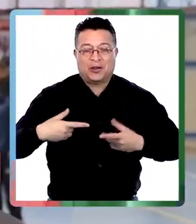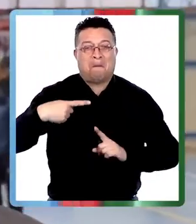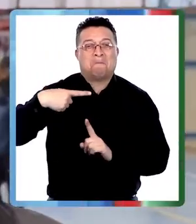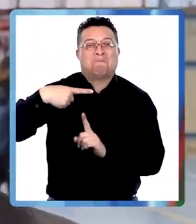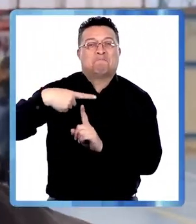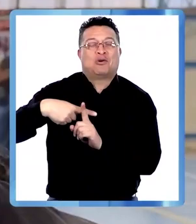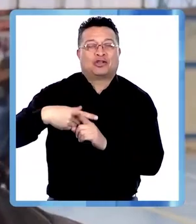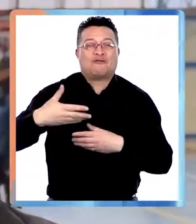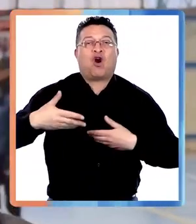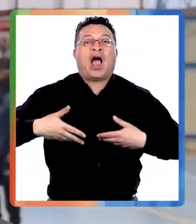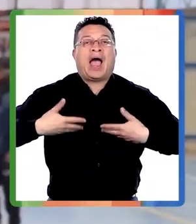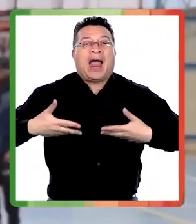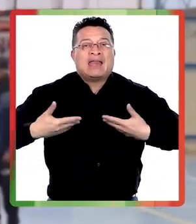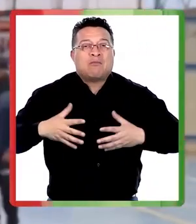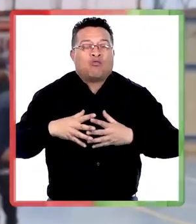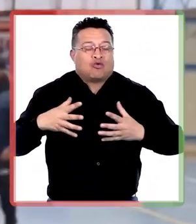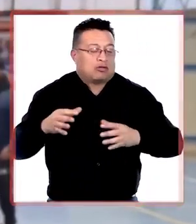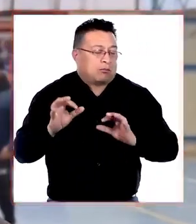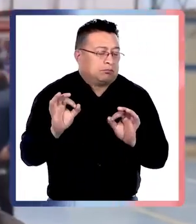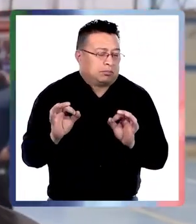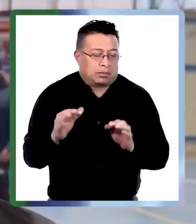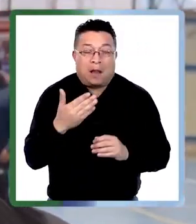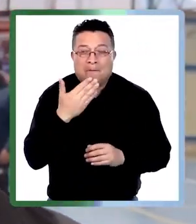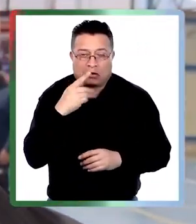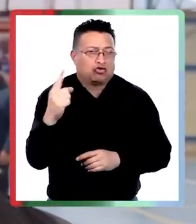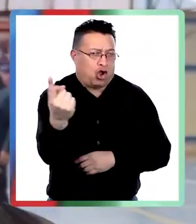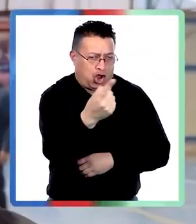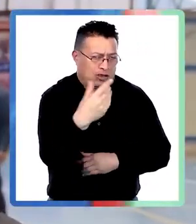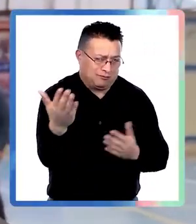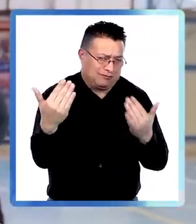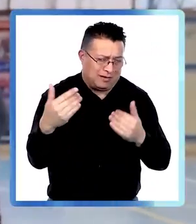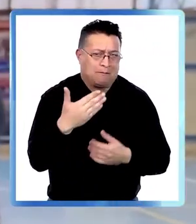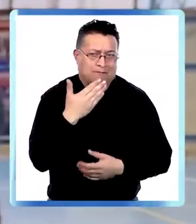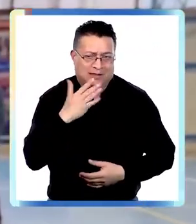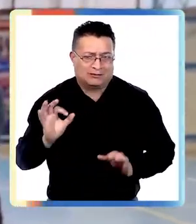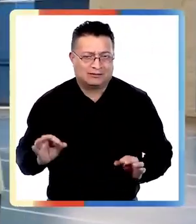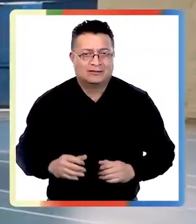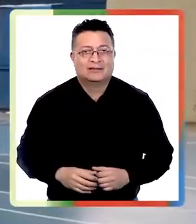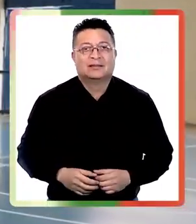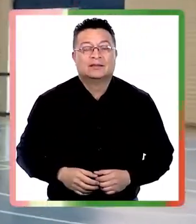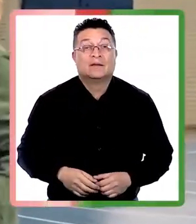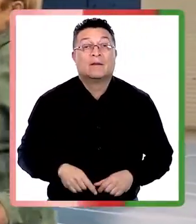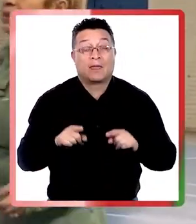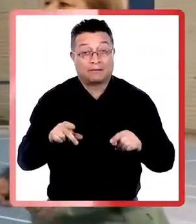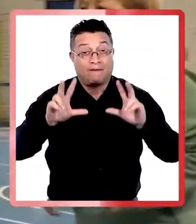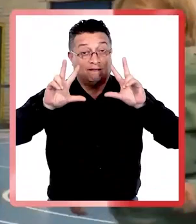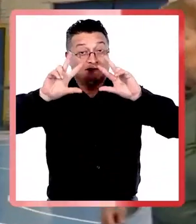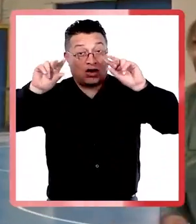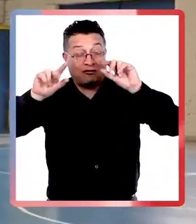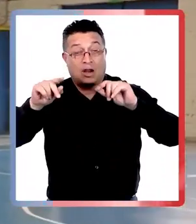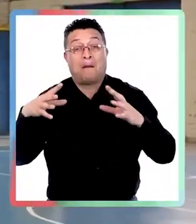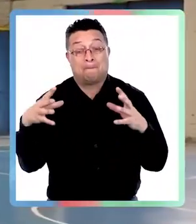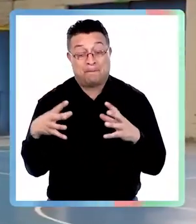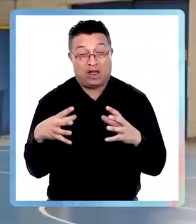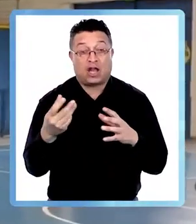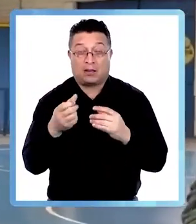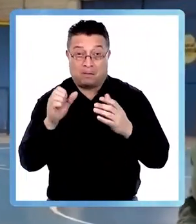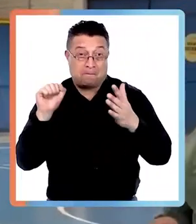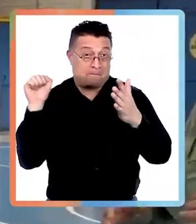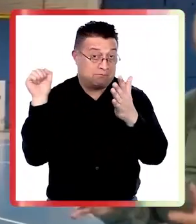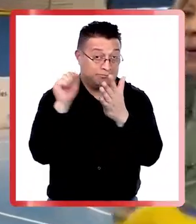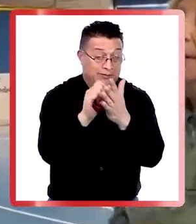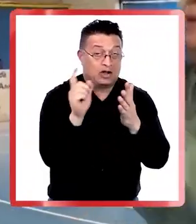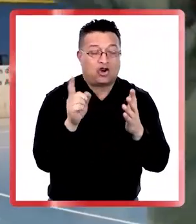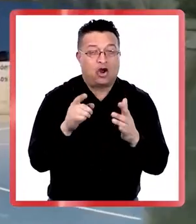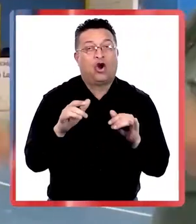inyección de energía, de ánimo, no es increíble, yo se lo recomiendo a cualquier persona. A diferencia del voleibol, la pelota no